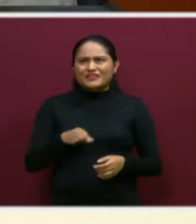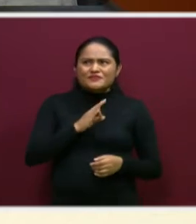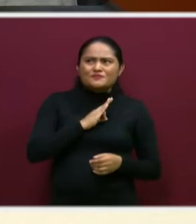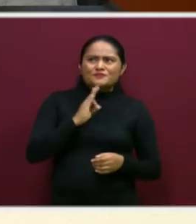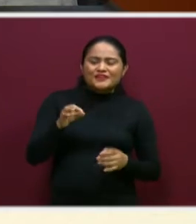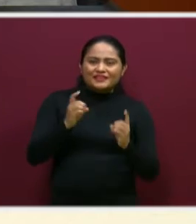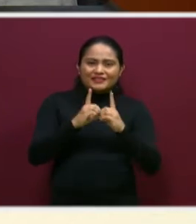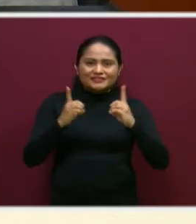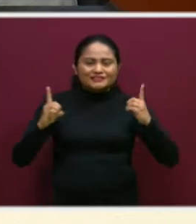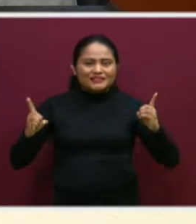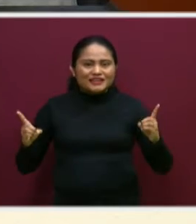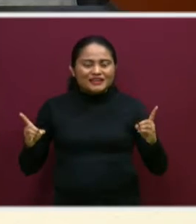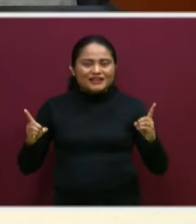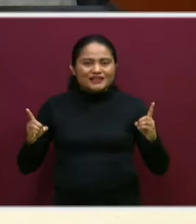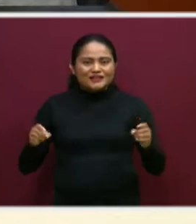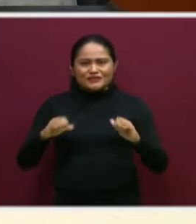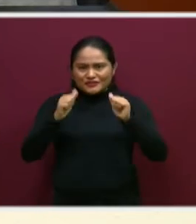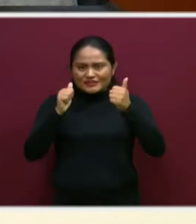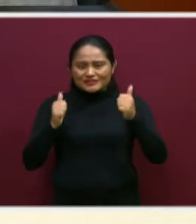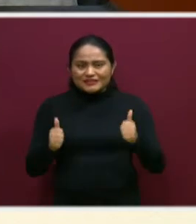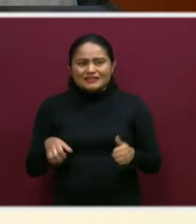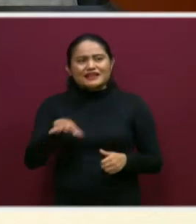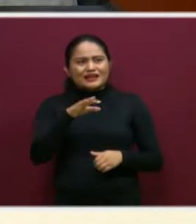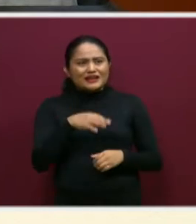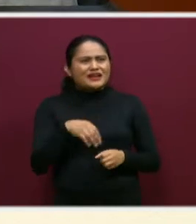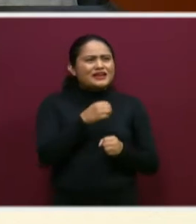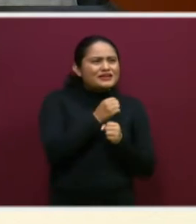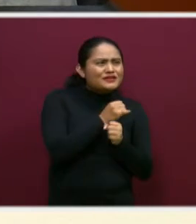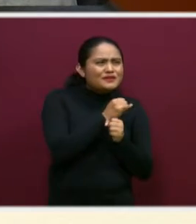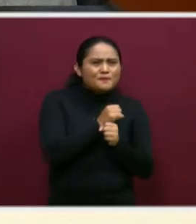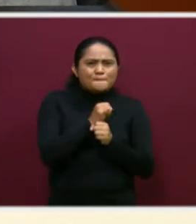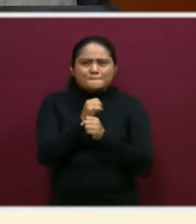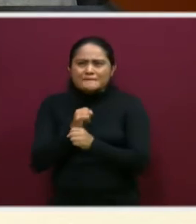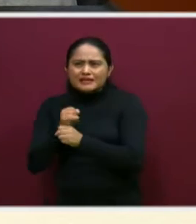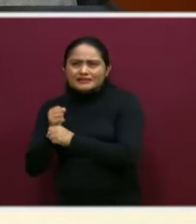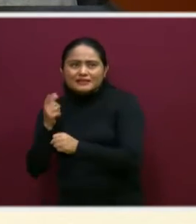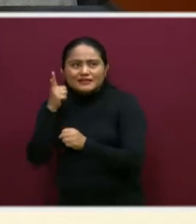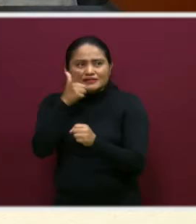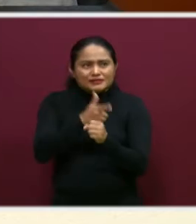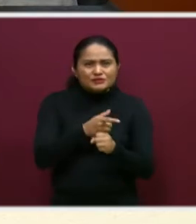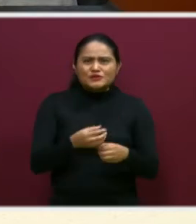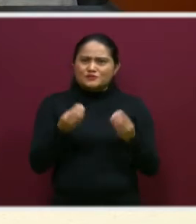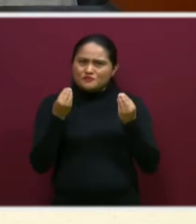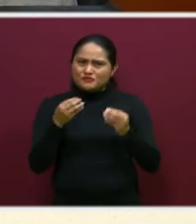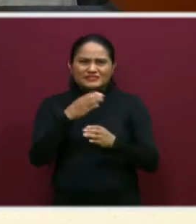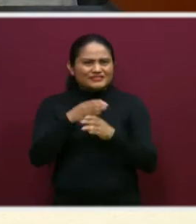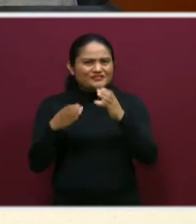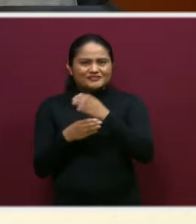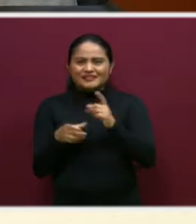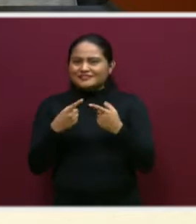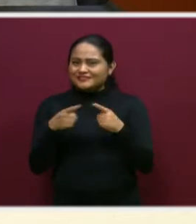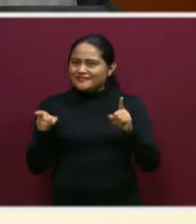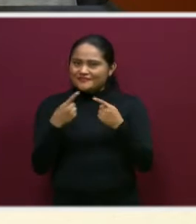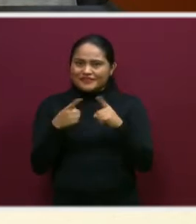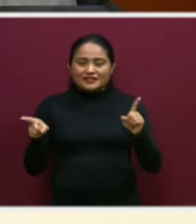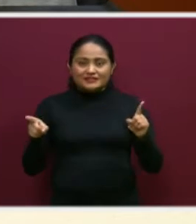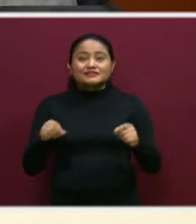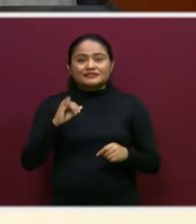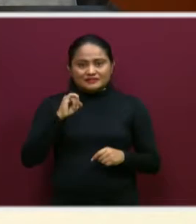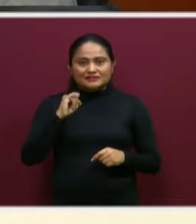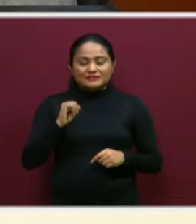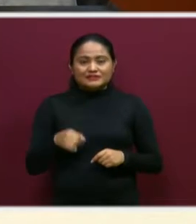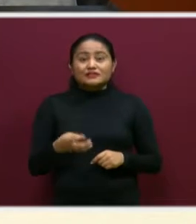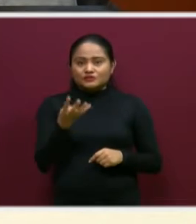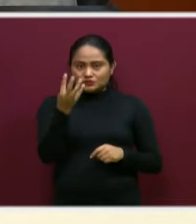rumbos tener otros rubros muy interesantes que nos pueden llevar a descubrir muchas cosas efectivamente son nueve talleres de